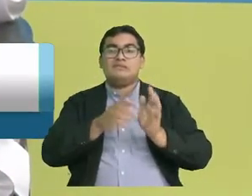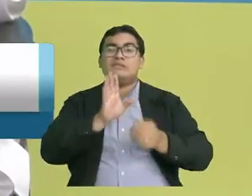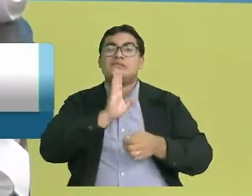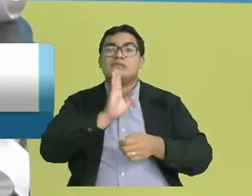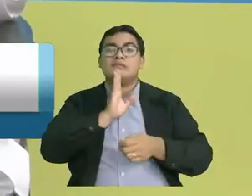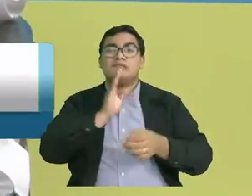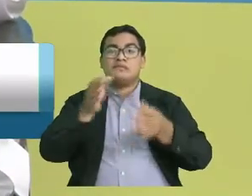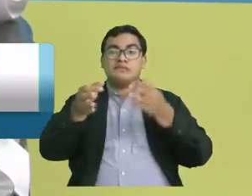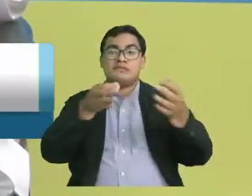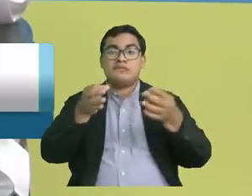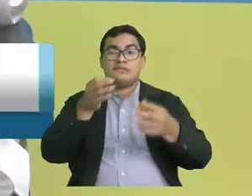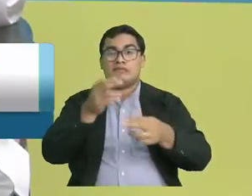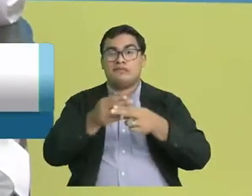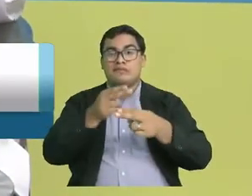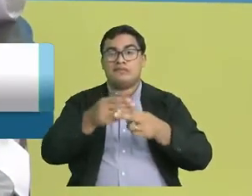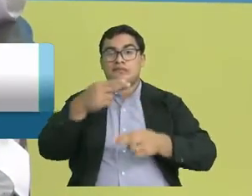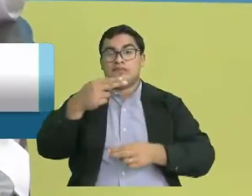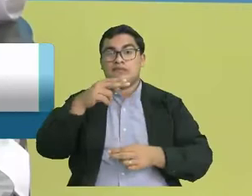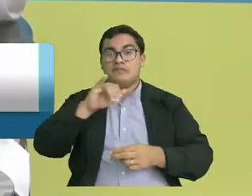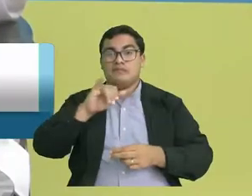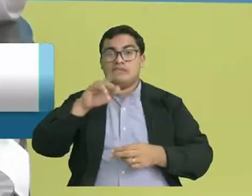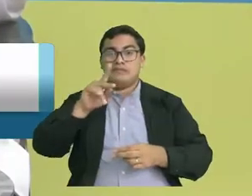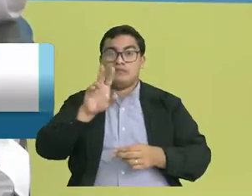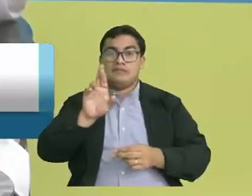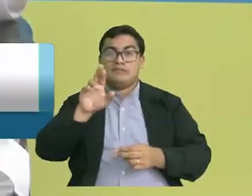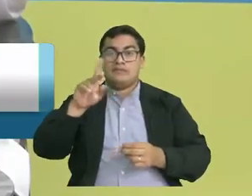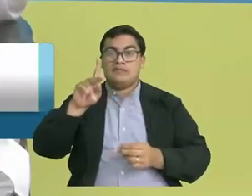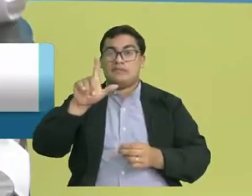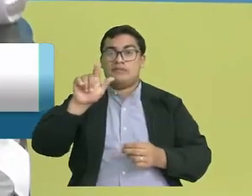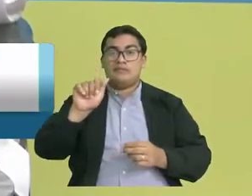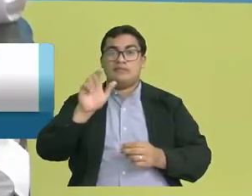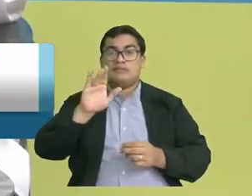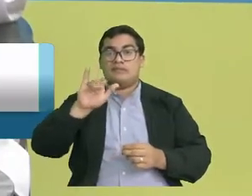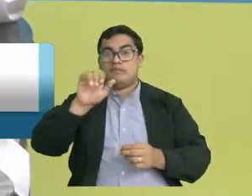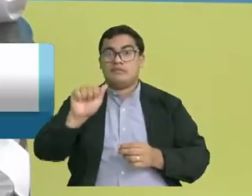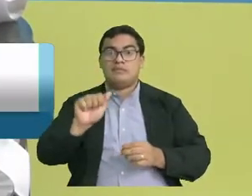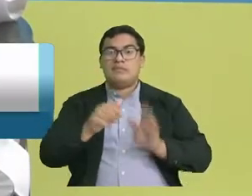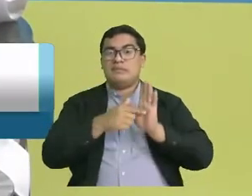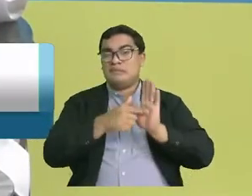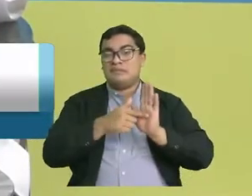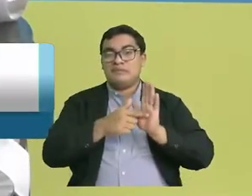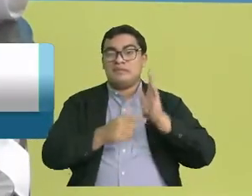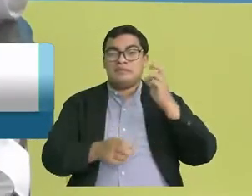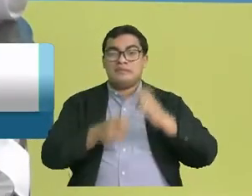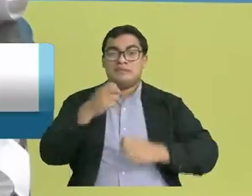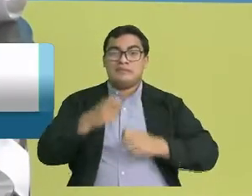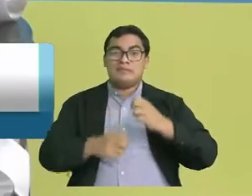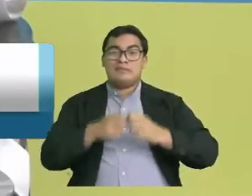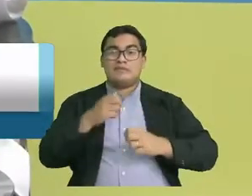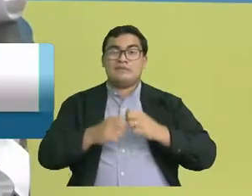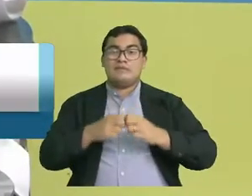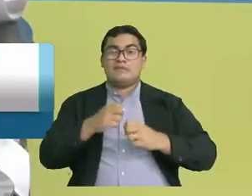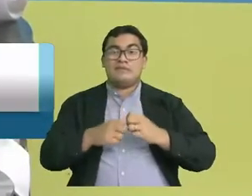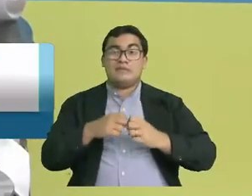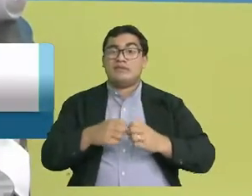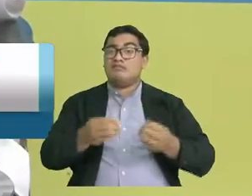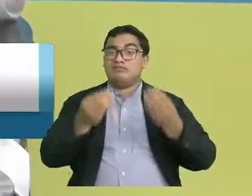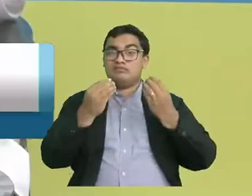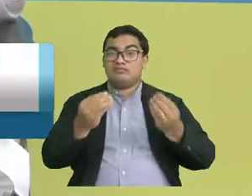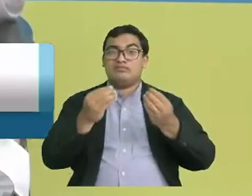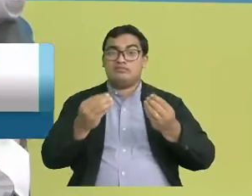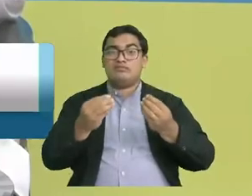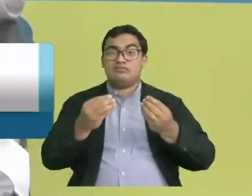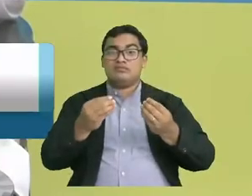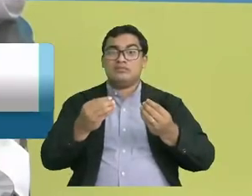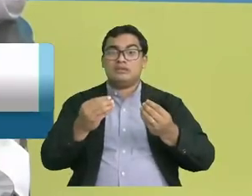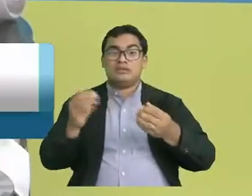se llama hiperplasia suprarrenal congénita. Es un problema que es uno de los más frecuentes trastornos